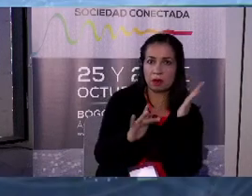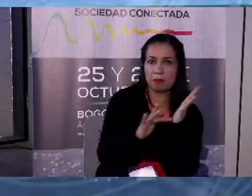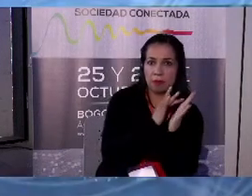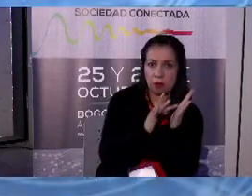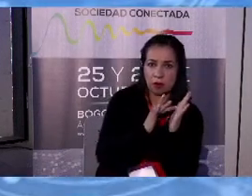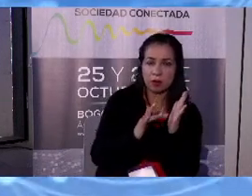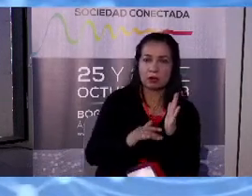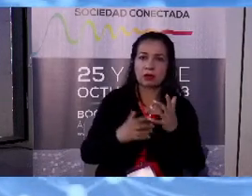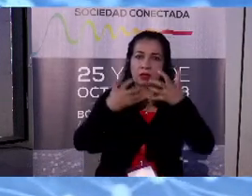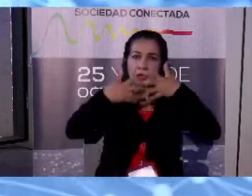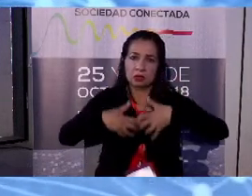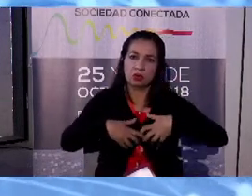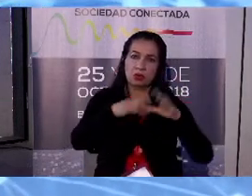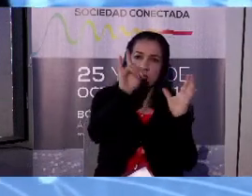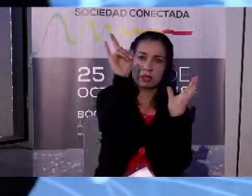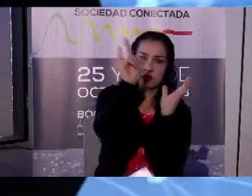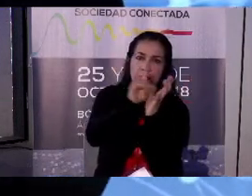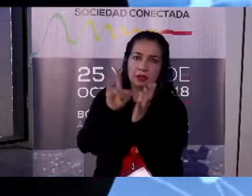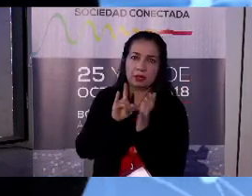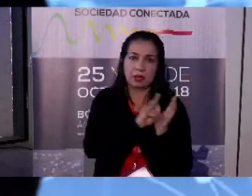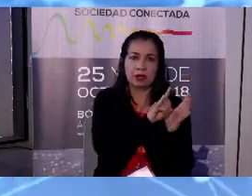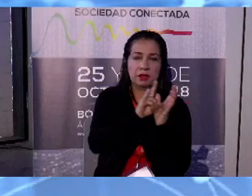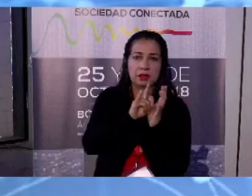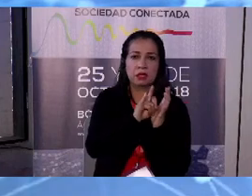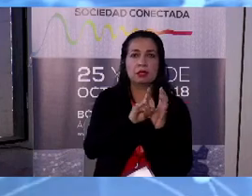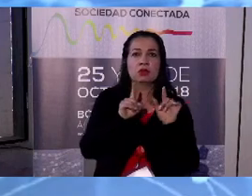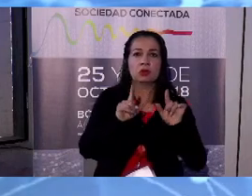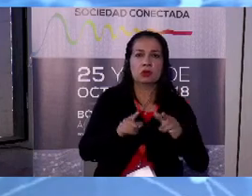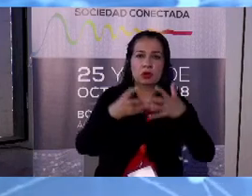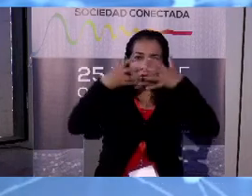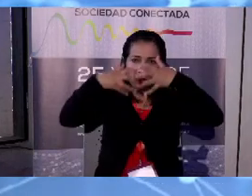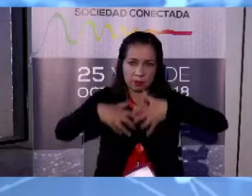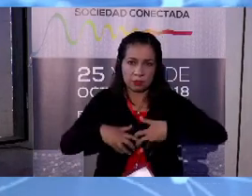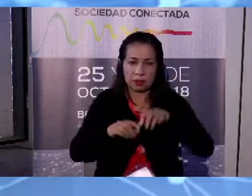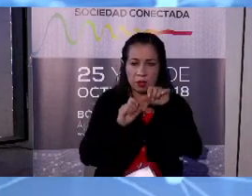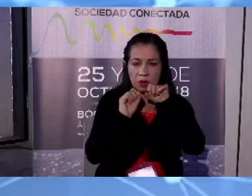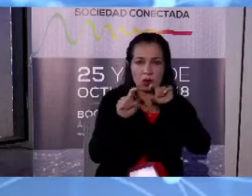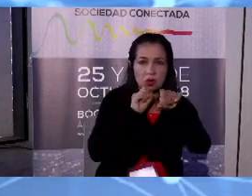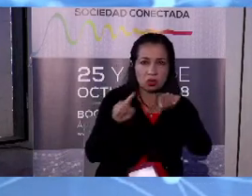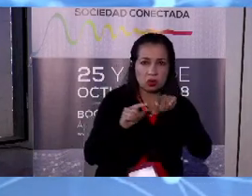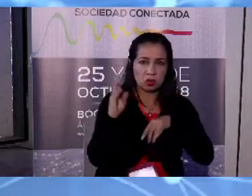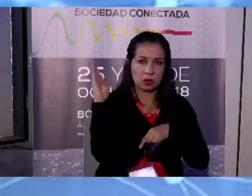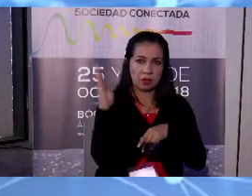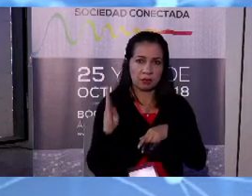satelital de compañías consultoras en Brasil